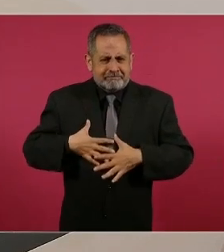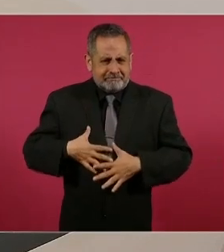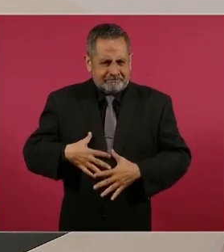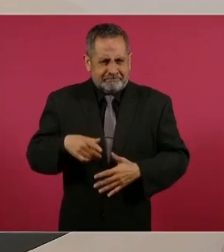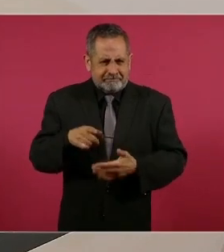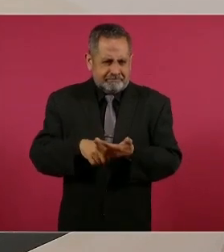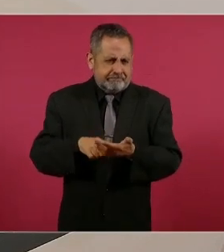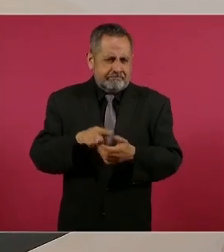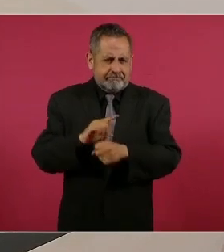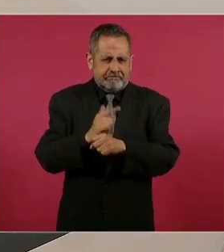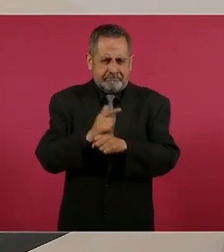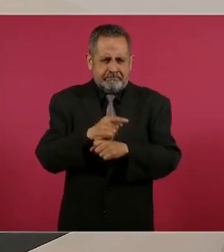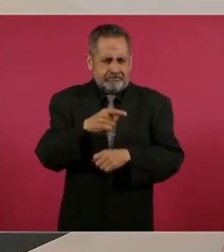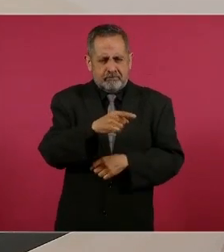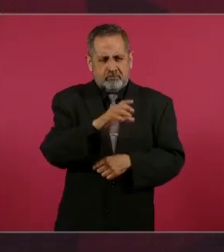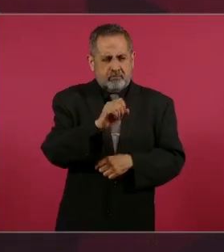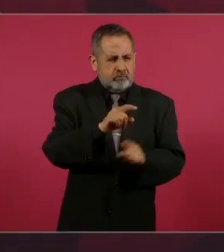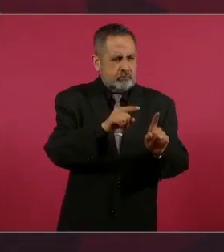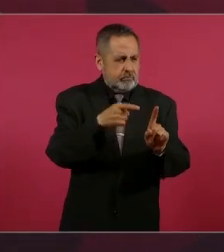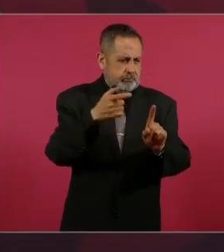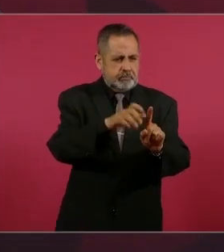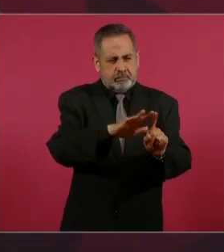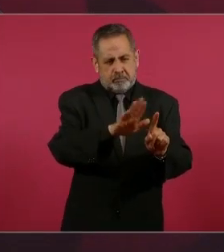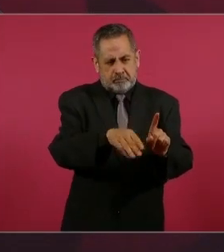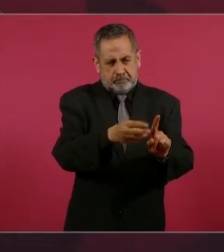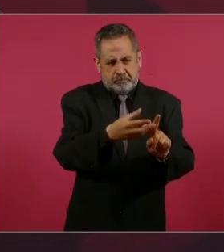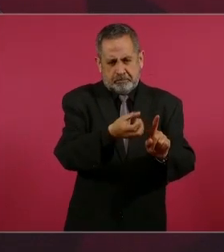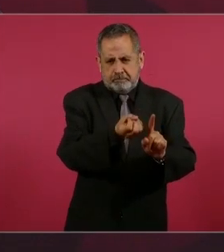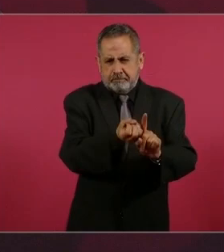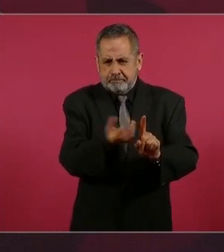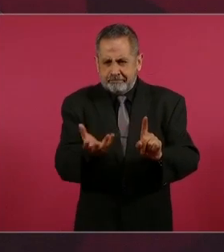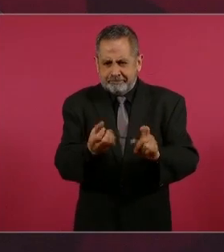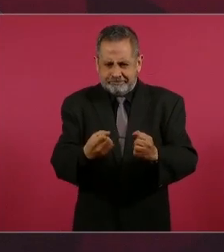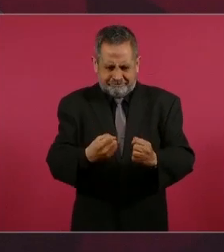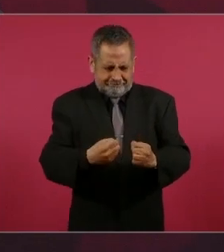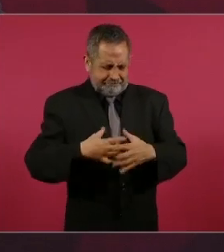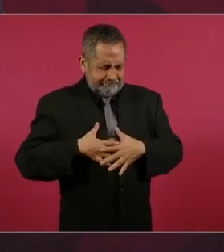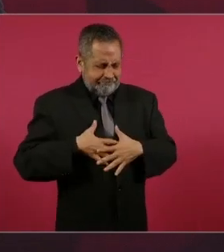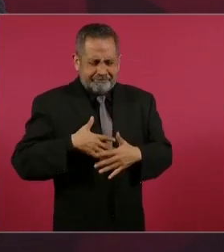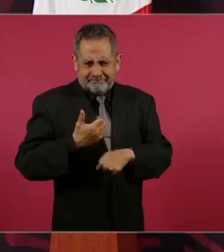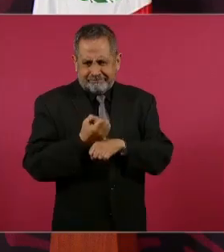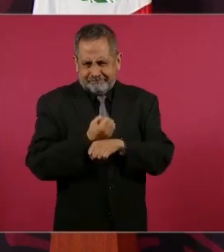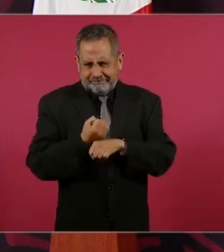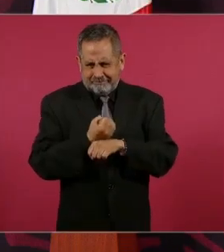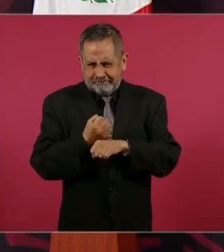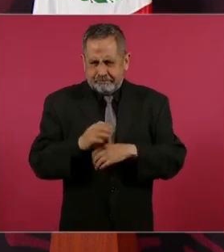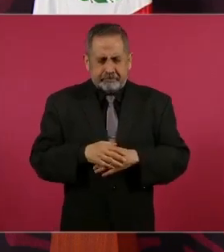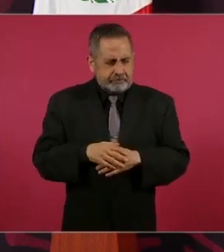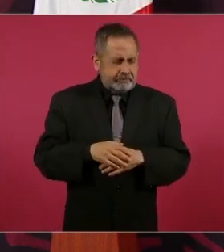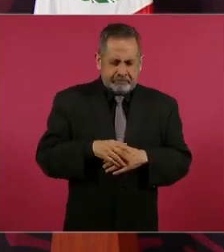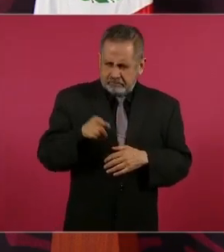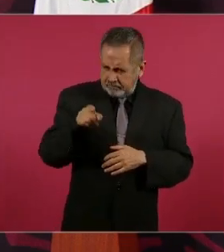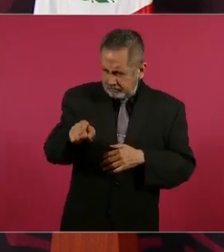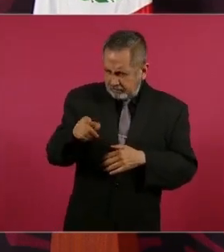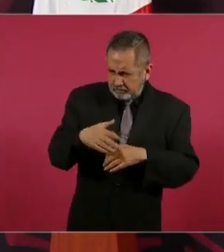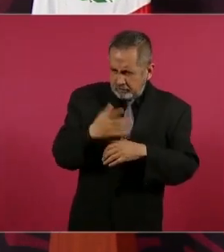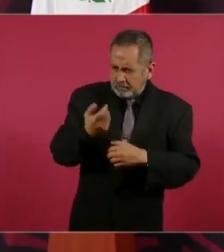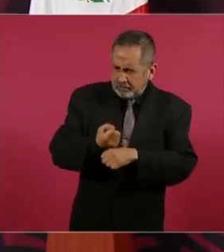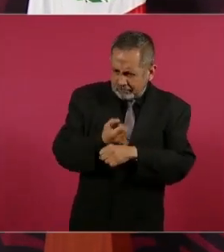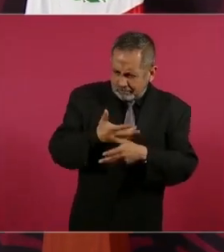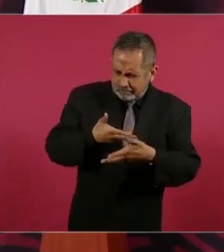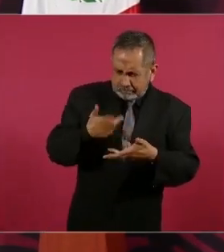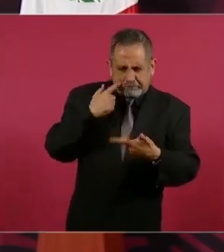el licenciado Colosio, del finado Colosio. Se hacen los estudios,